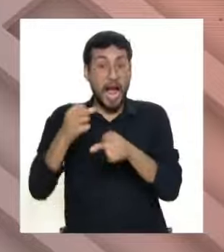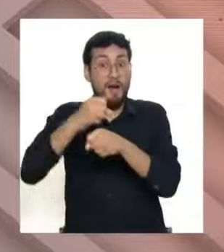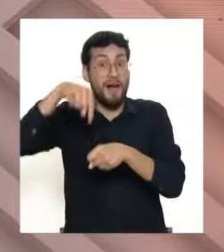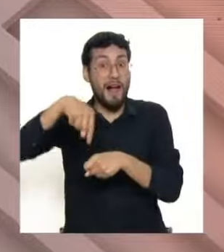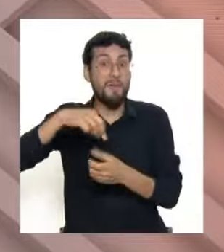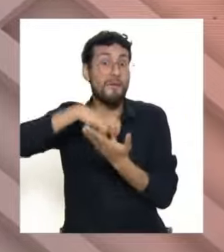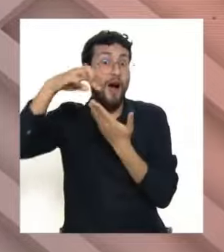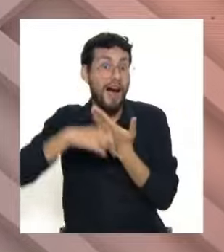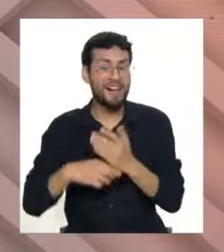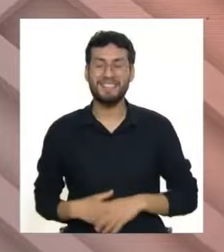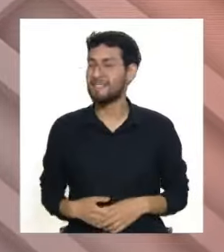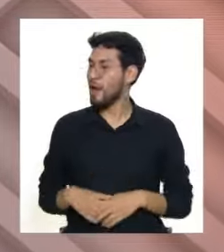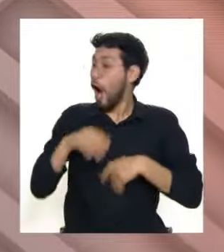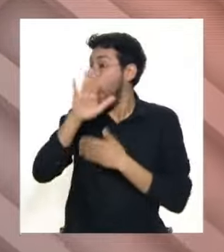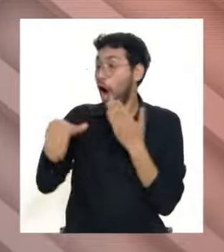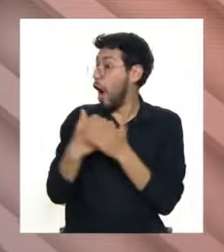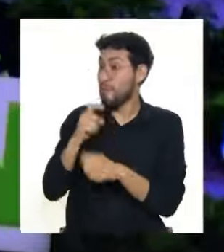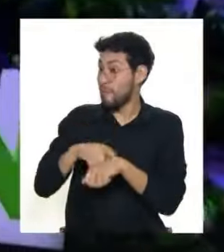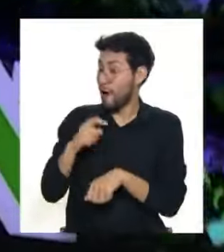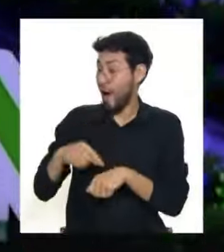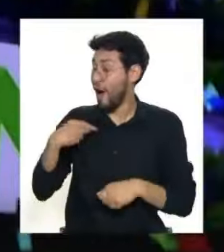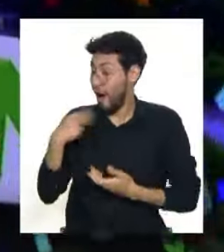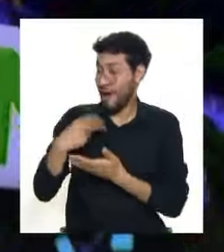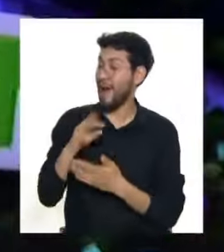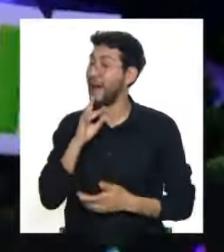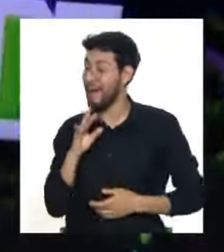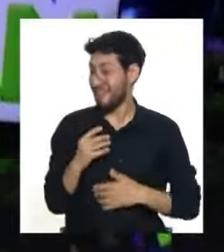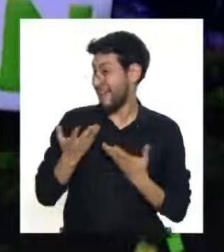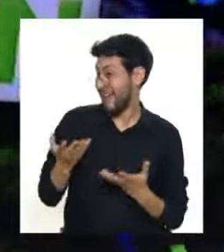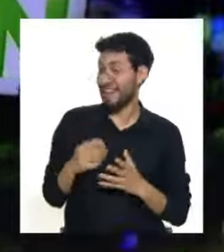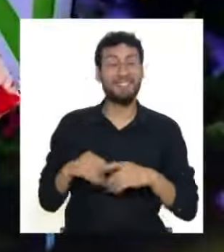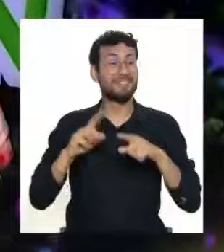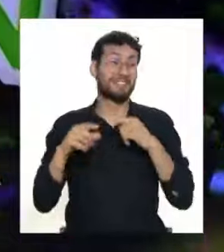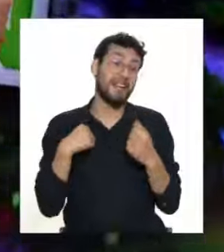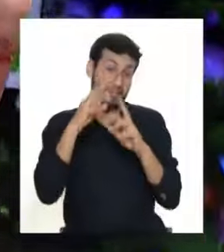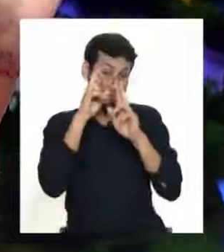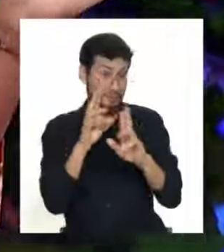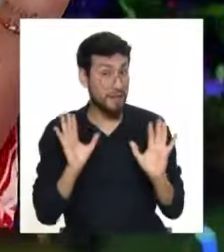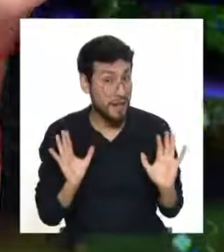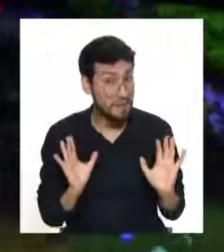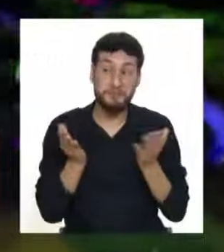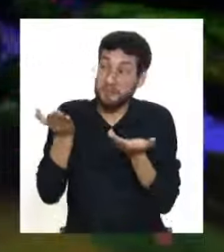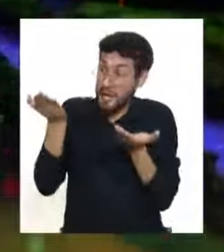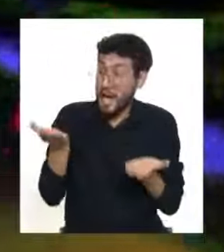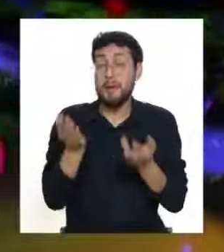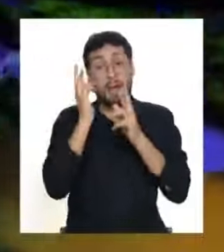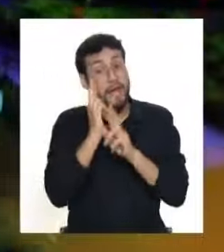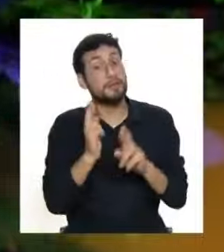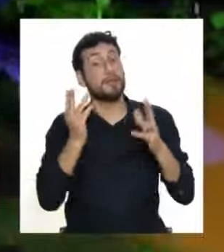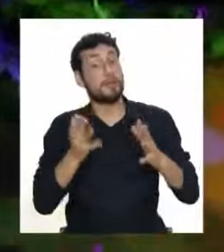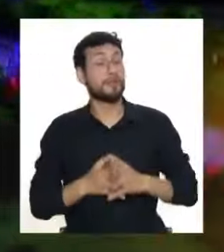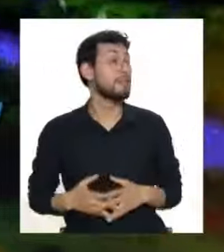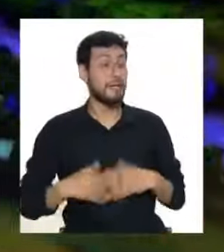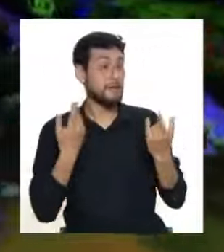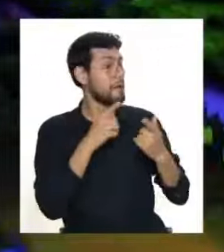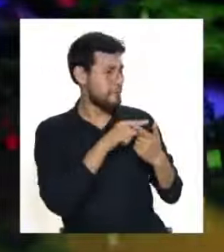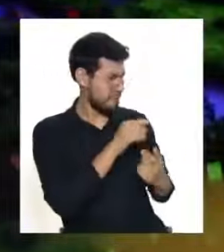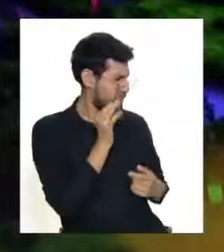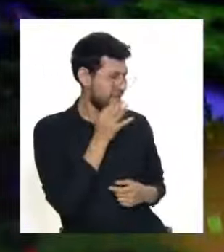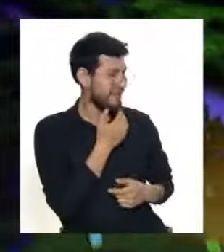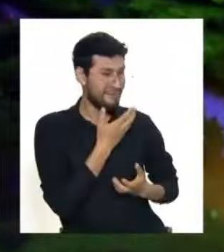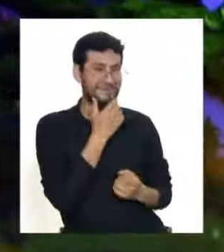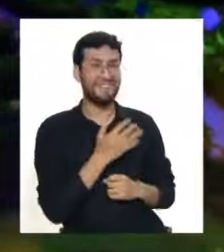en el programa. Y en todo momento me van a estar escuchando hablar así, pero es con todo respeto, señores, con mucho respeto. Pero te ves muy sexy. Me